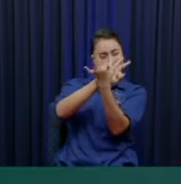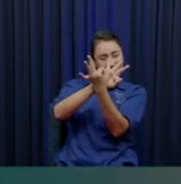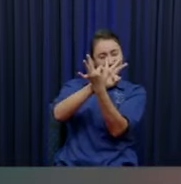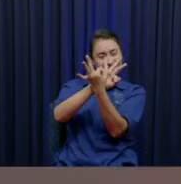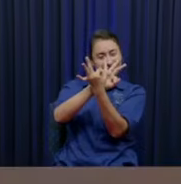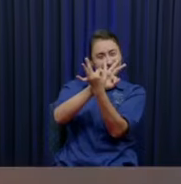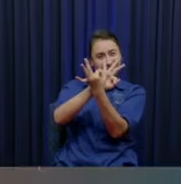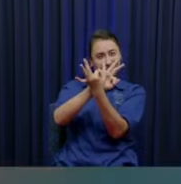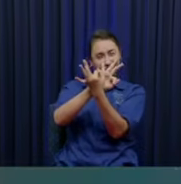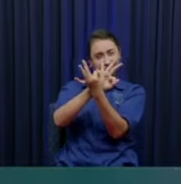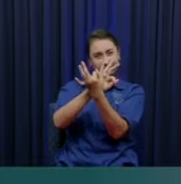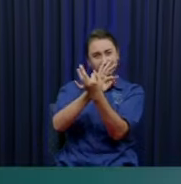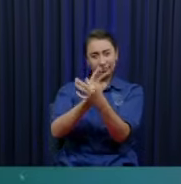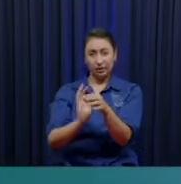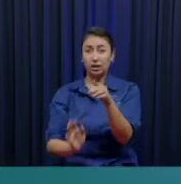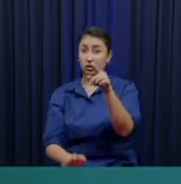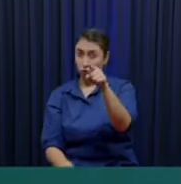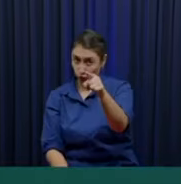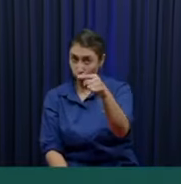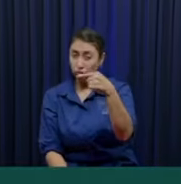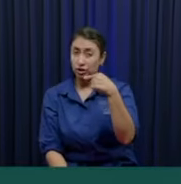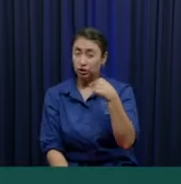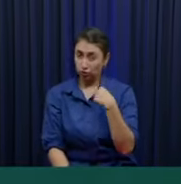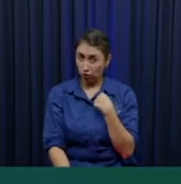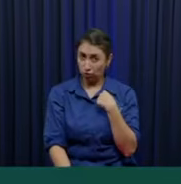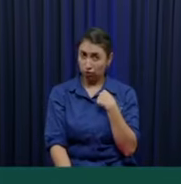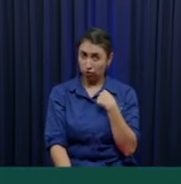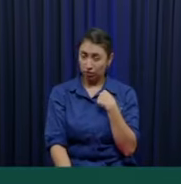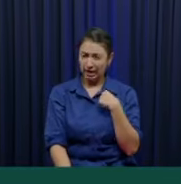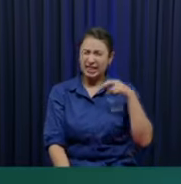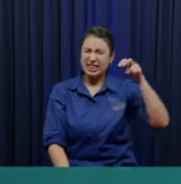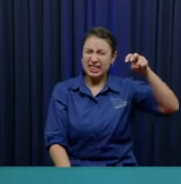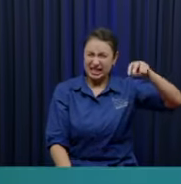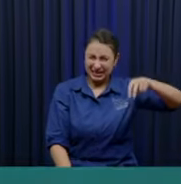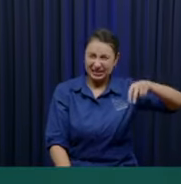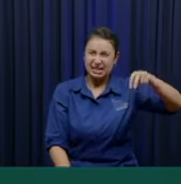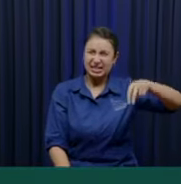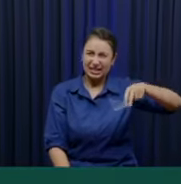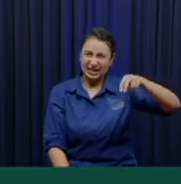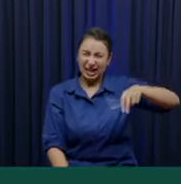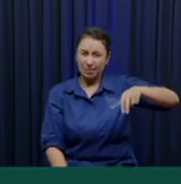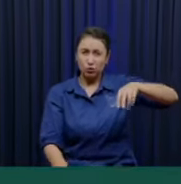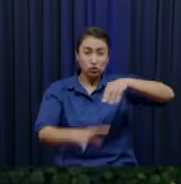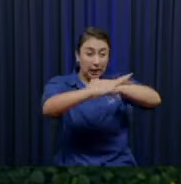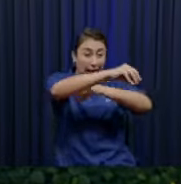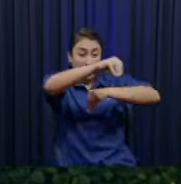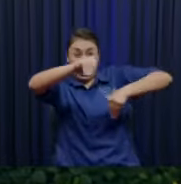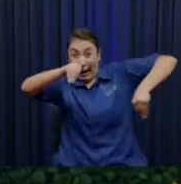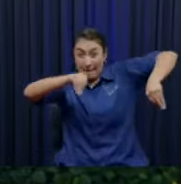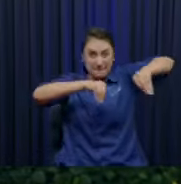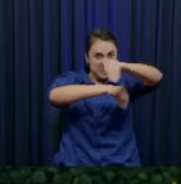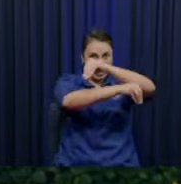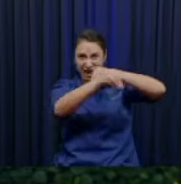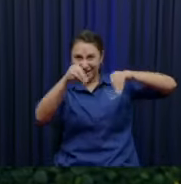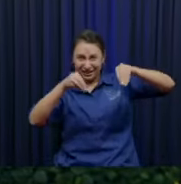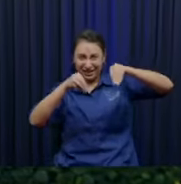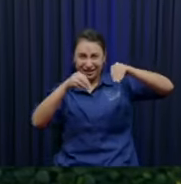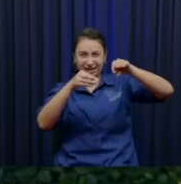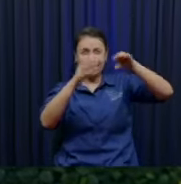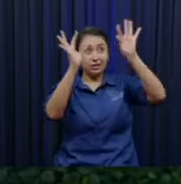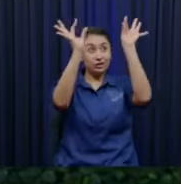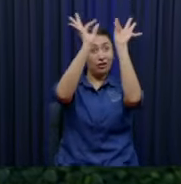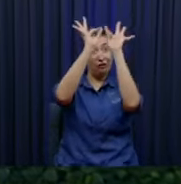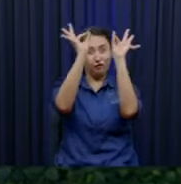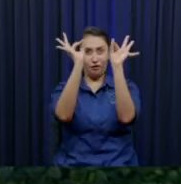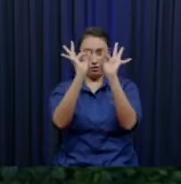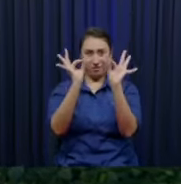fue, incluso sus vestidos fueron transfigurados y fueron hechos vestidos lumínicos. Por eso es que